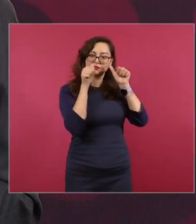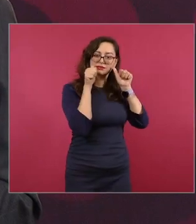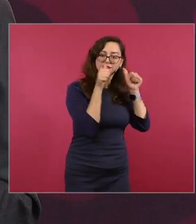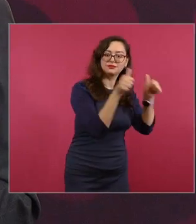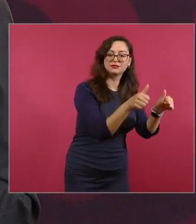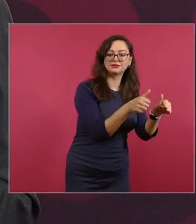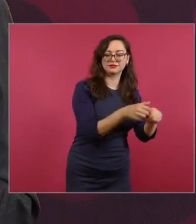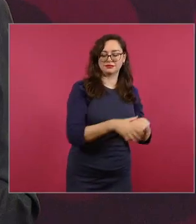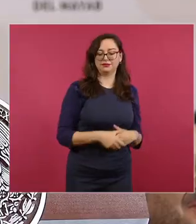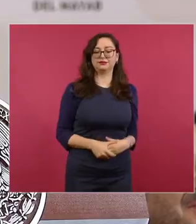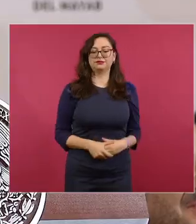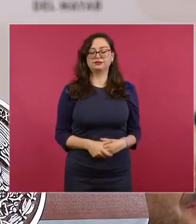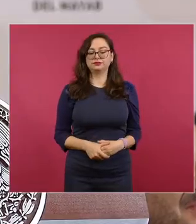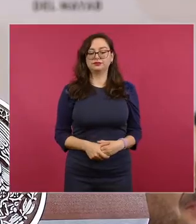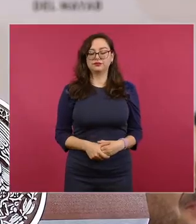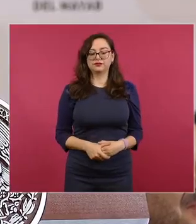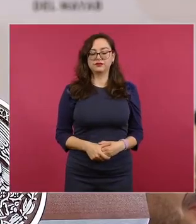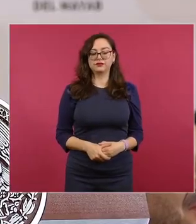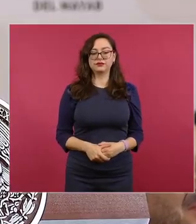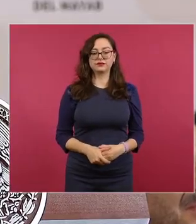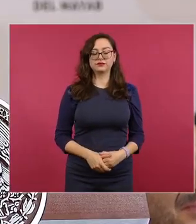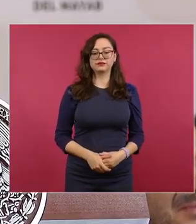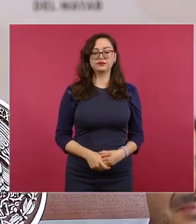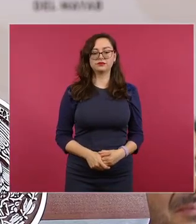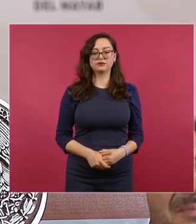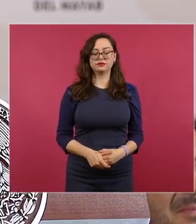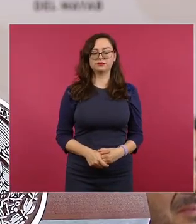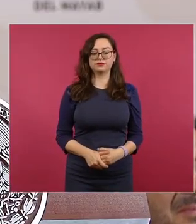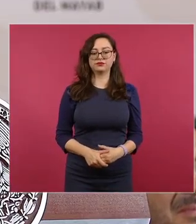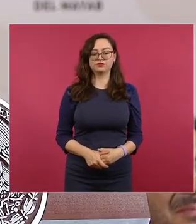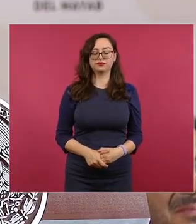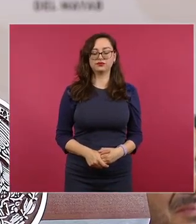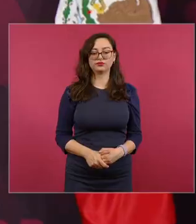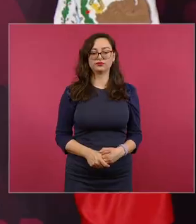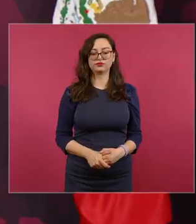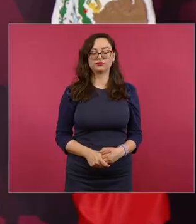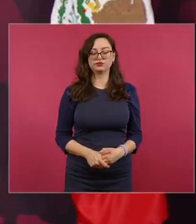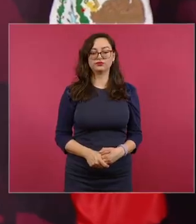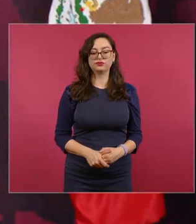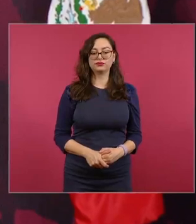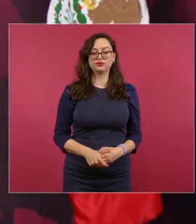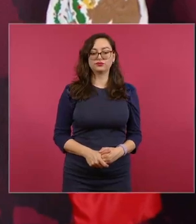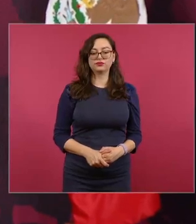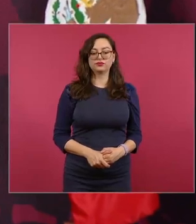Sabe que si se le pregunta a un estadounidense